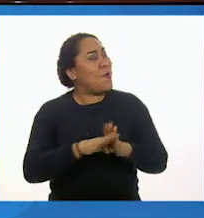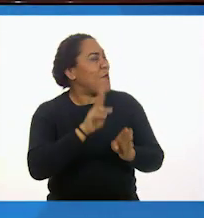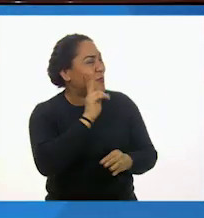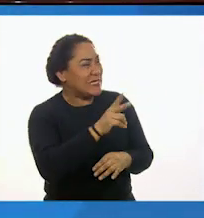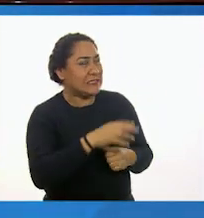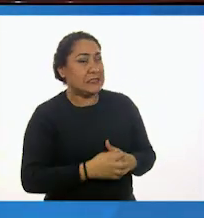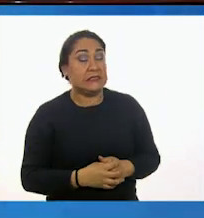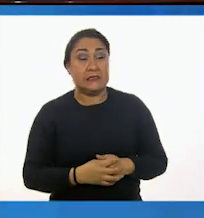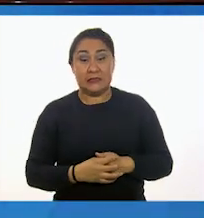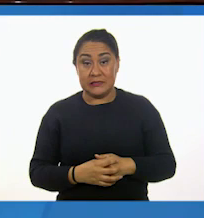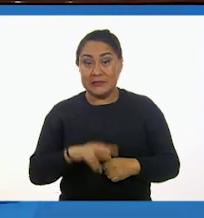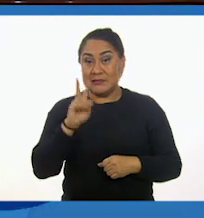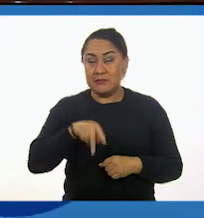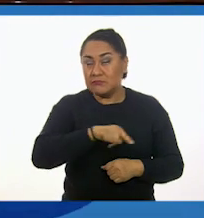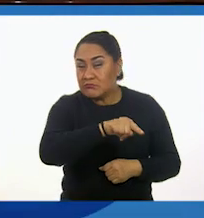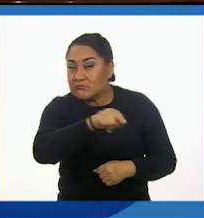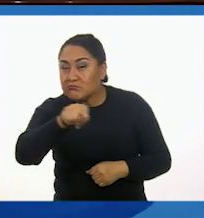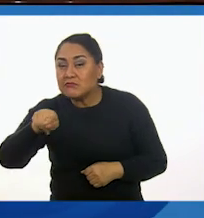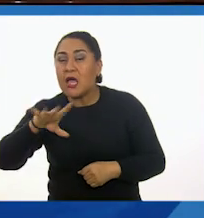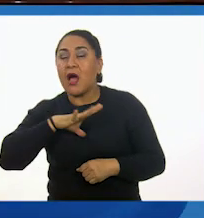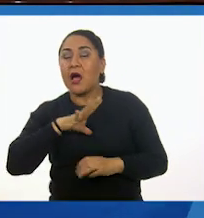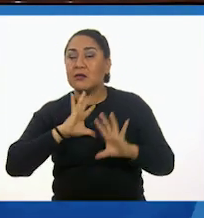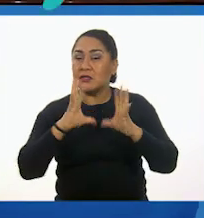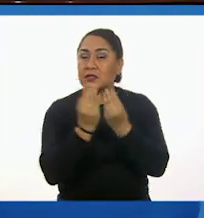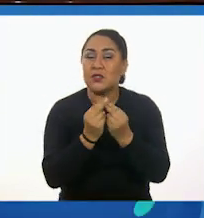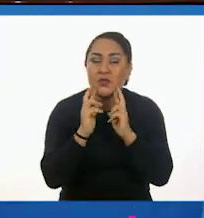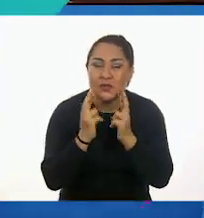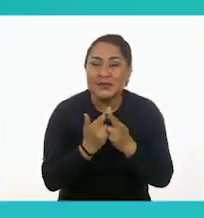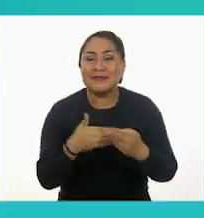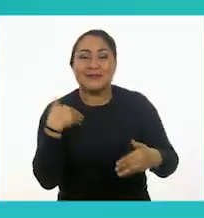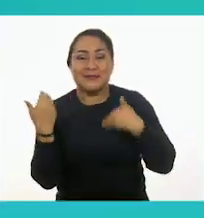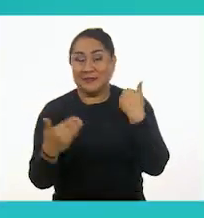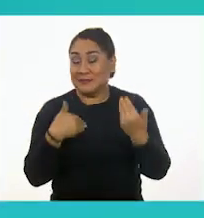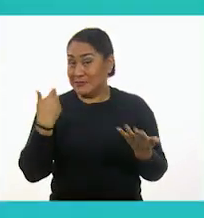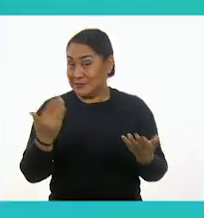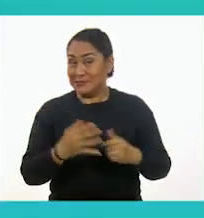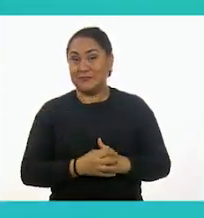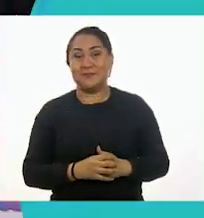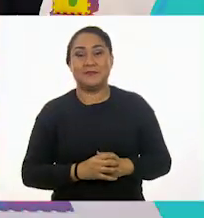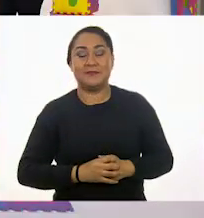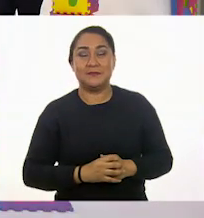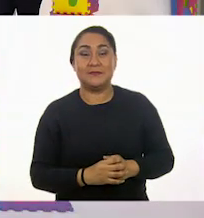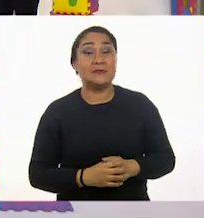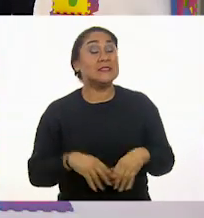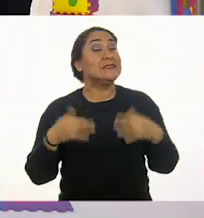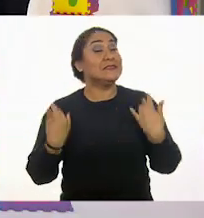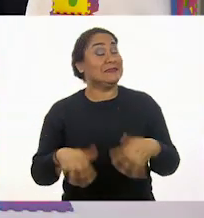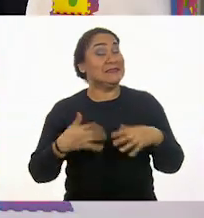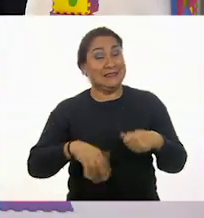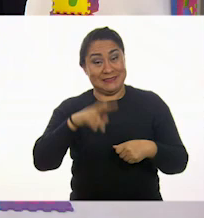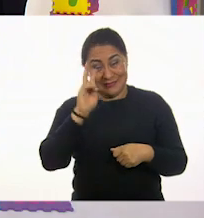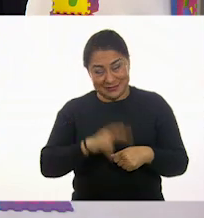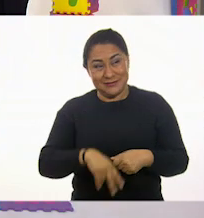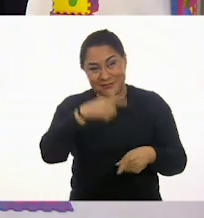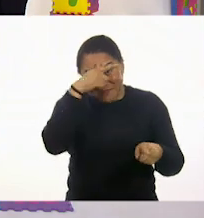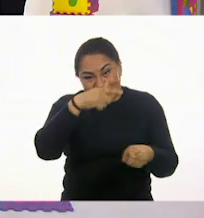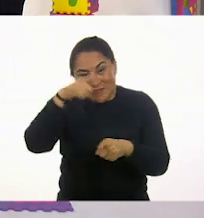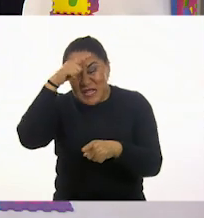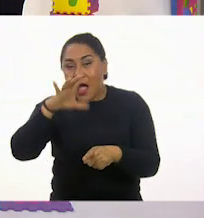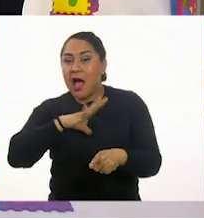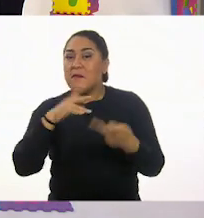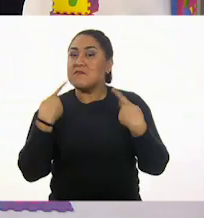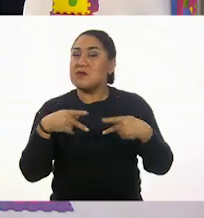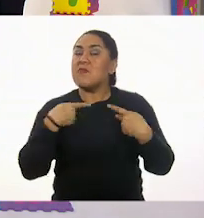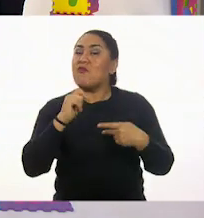parece? Ahí todos reunidos, se ven muy alegres. ¡Guau! ¿Cuántos personajes vimos en